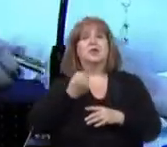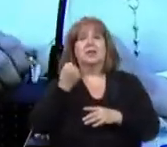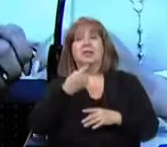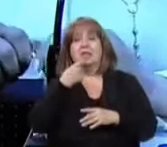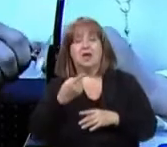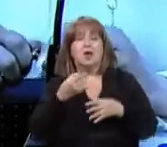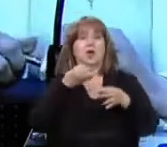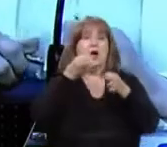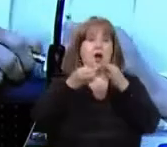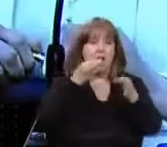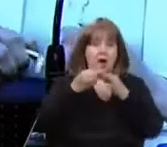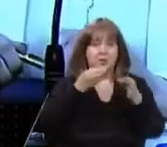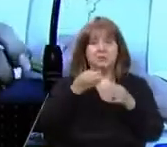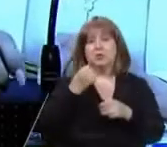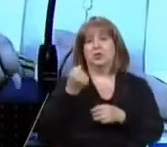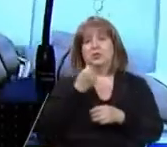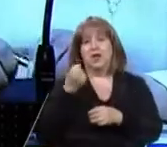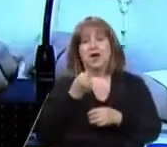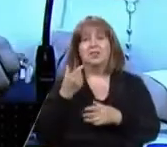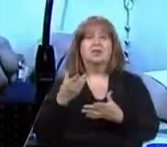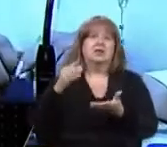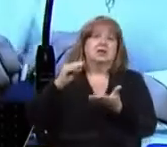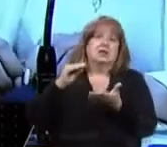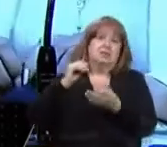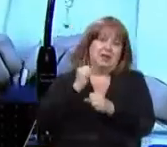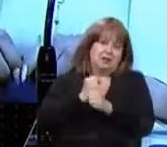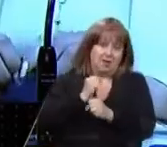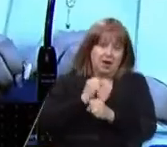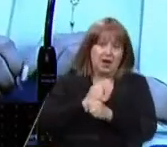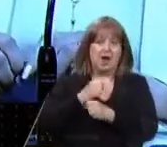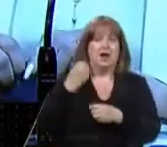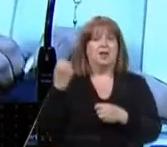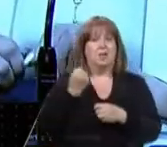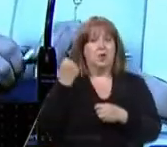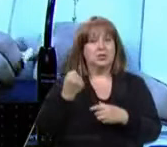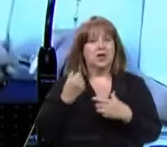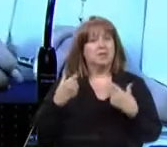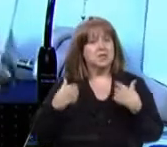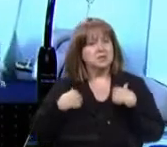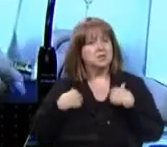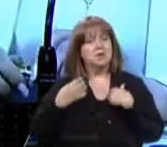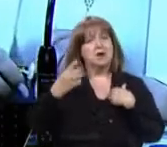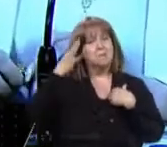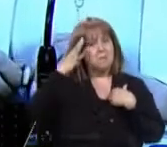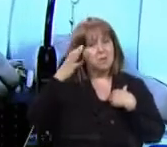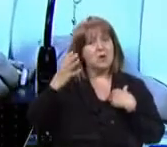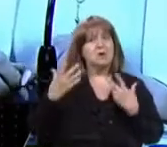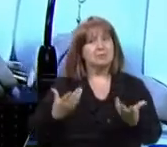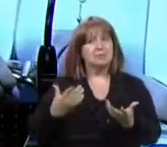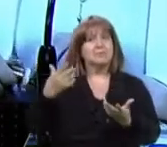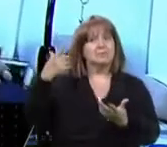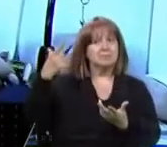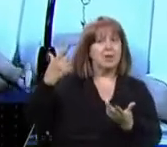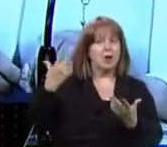para salir del hambre, para salir de la falta de empleo. Y también recordó lo que vivió en ese atentado. También reivindicó